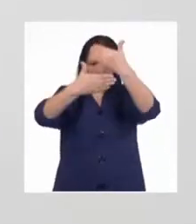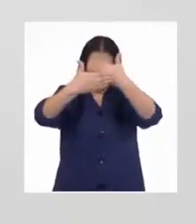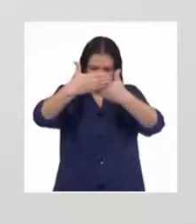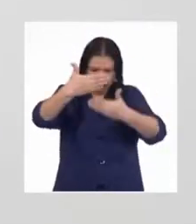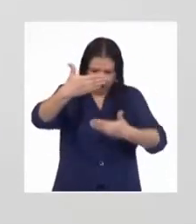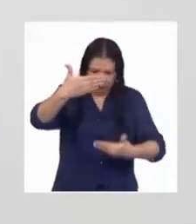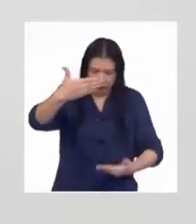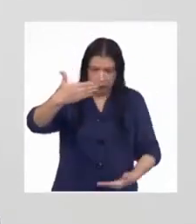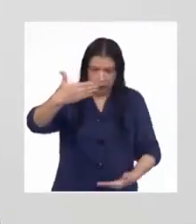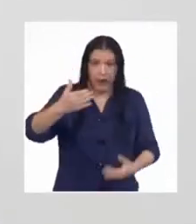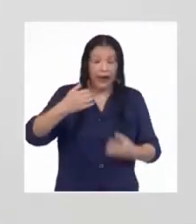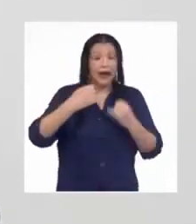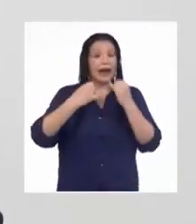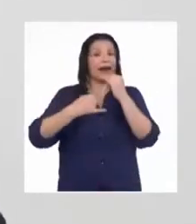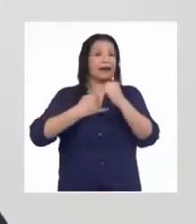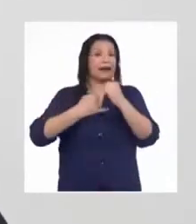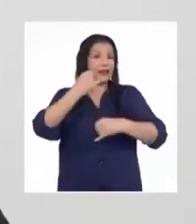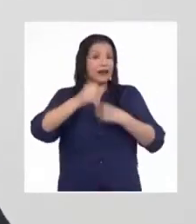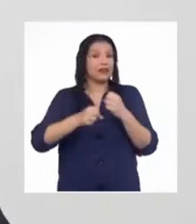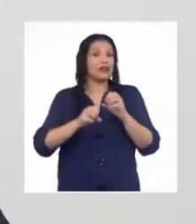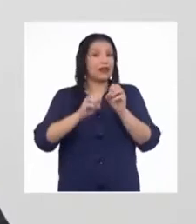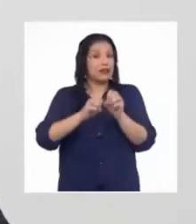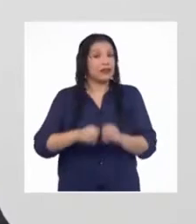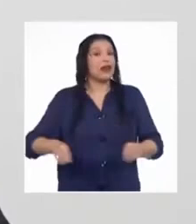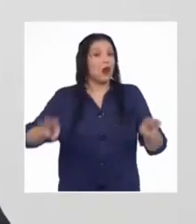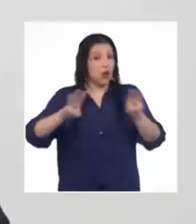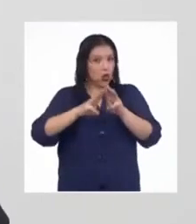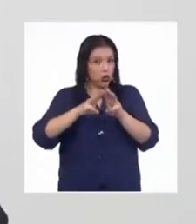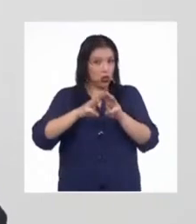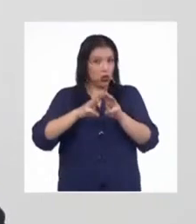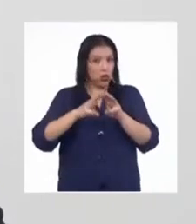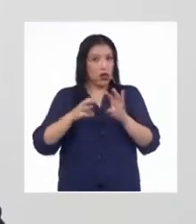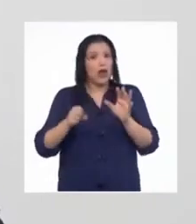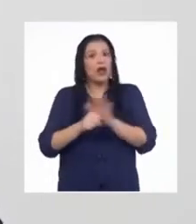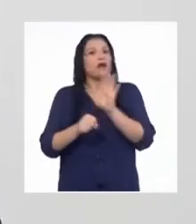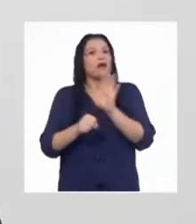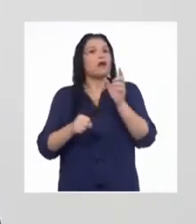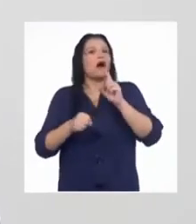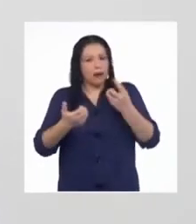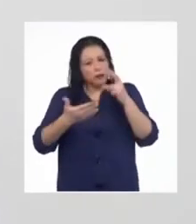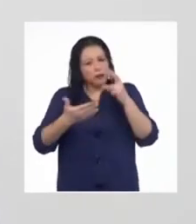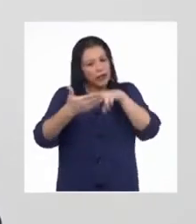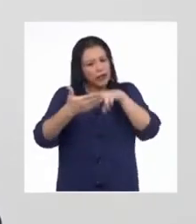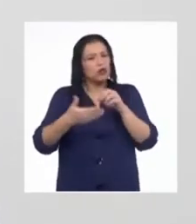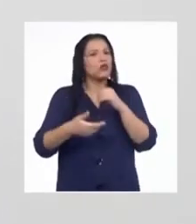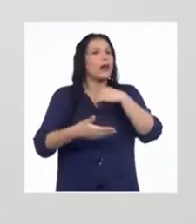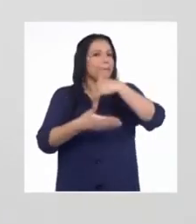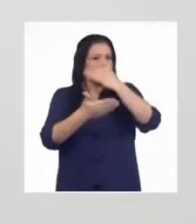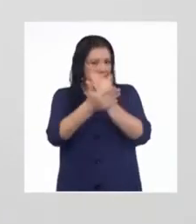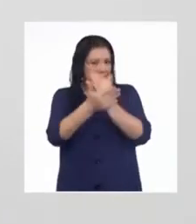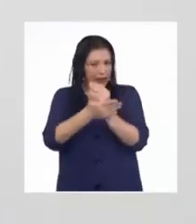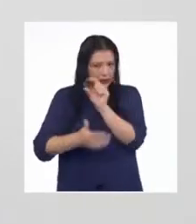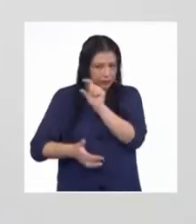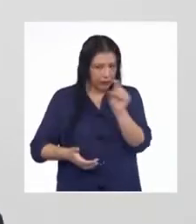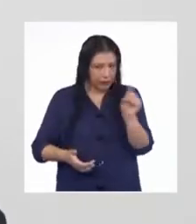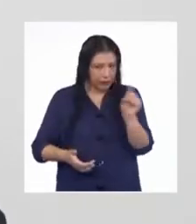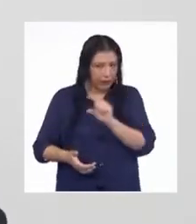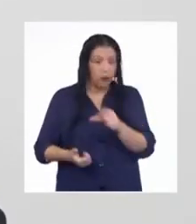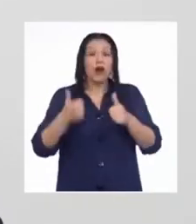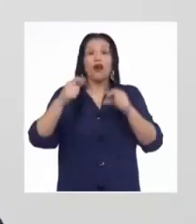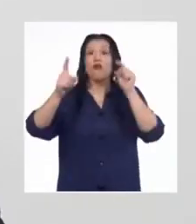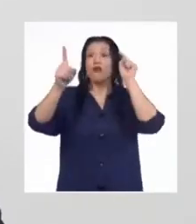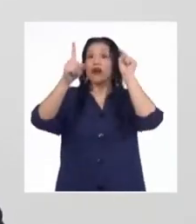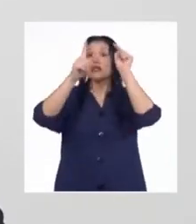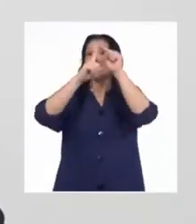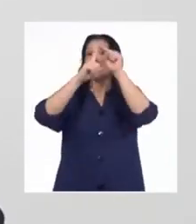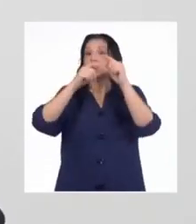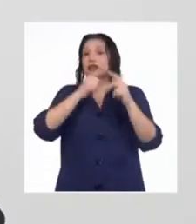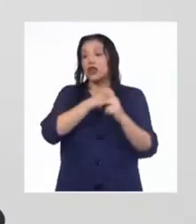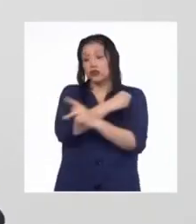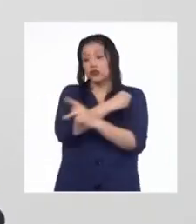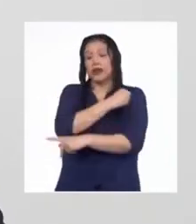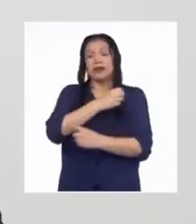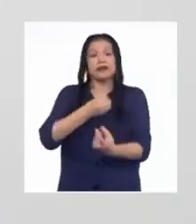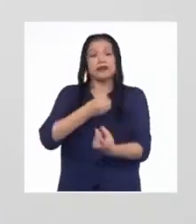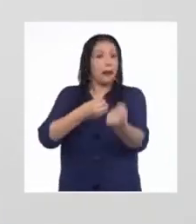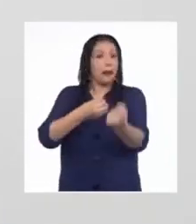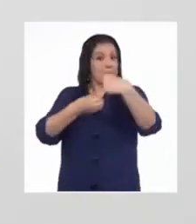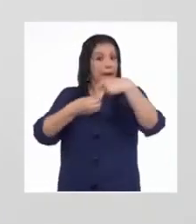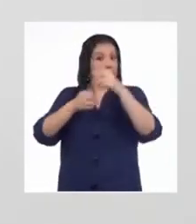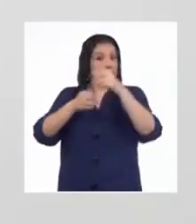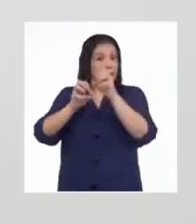internacional de la Organización de las Naciones Unidas, cuya finalidad es que los países que conforman la